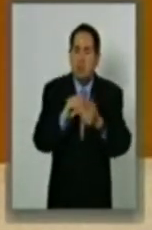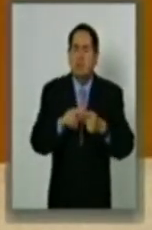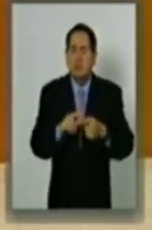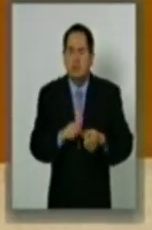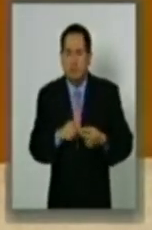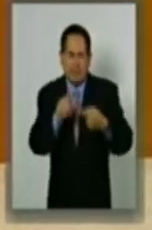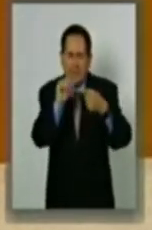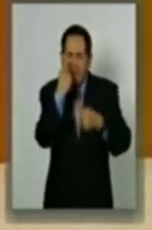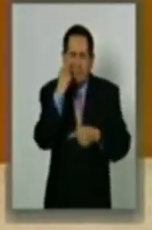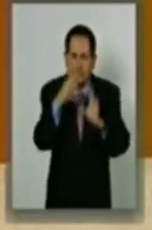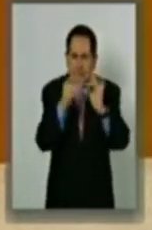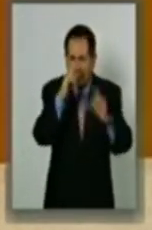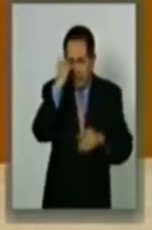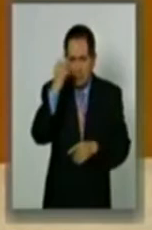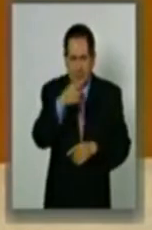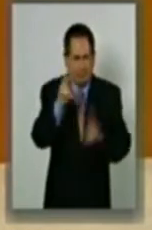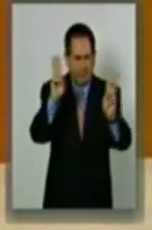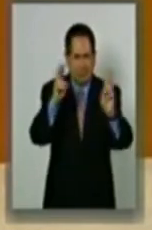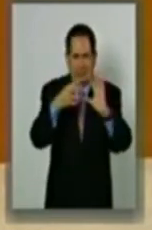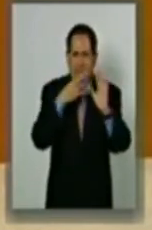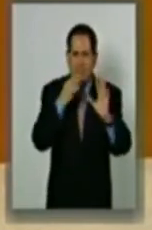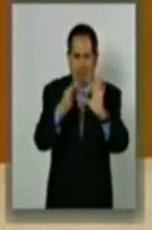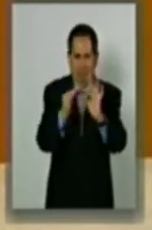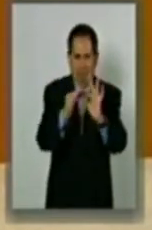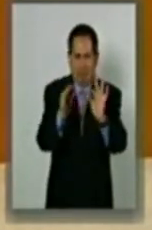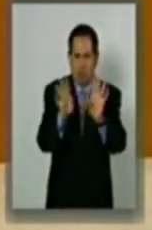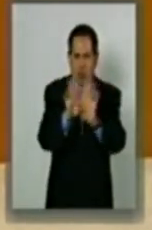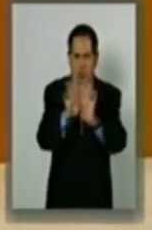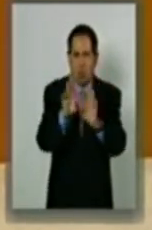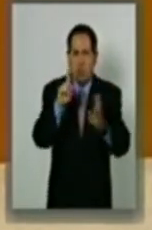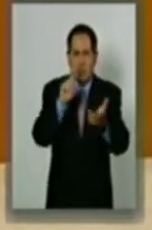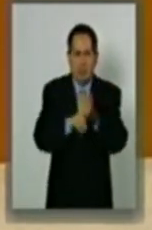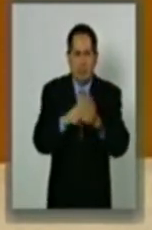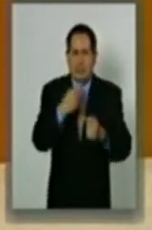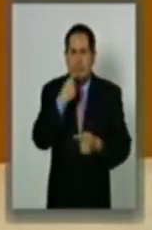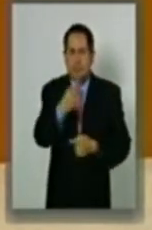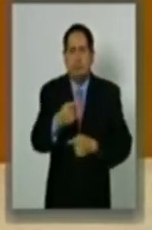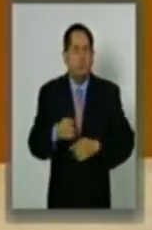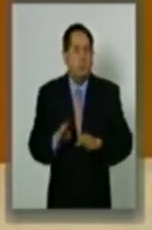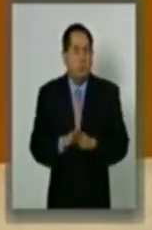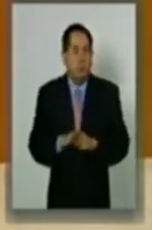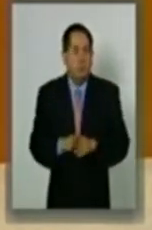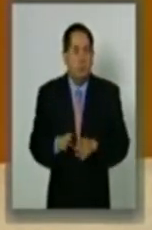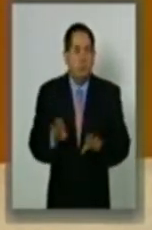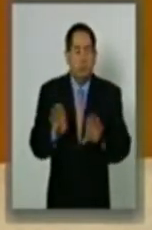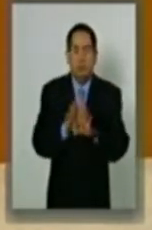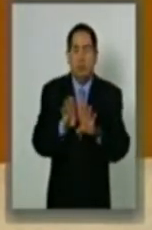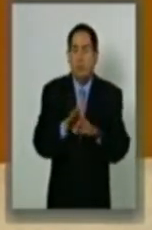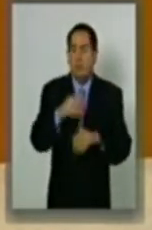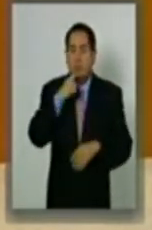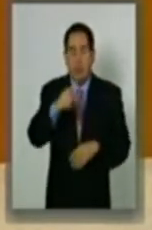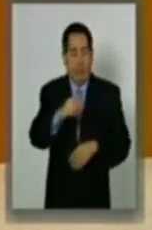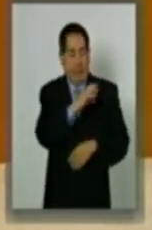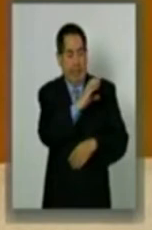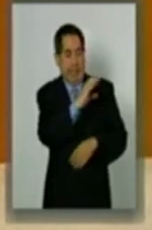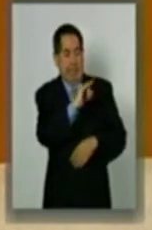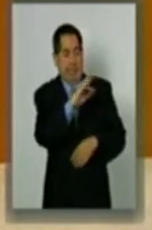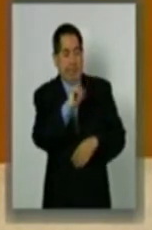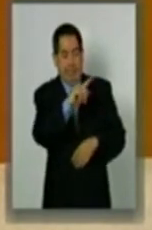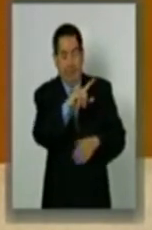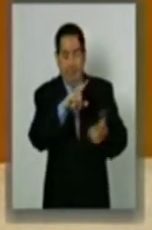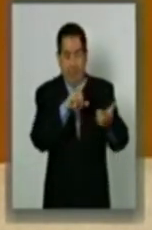muy fácil, este es un tema que quiero aclarar a alguna fracción. Se dice que la autoridad civil se va a subordinar al